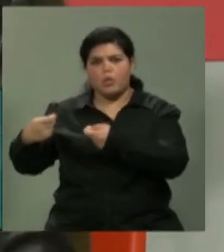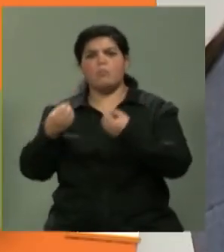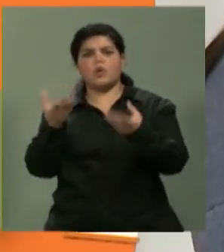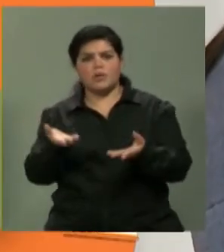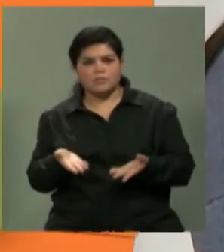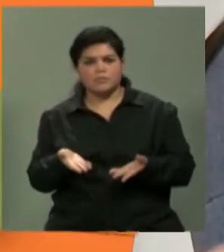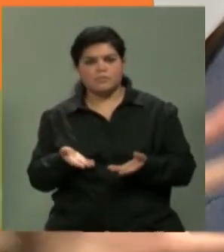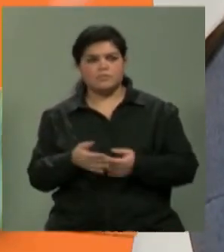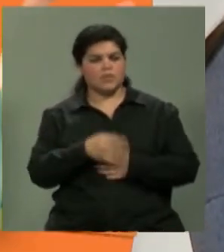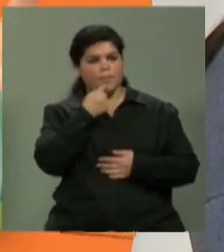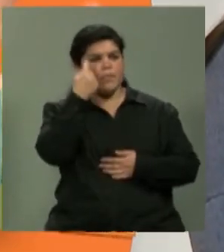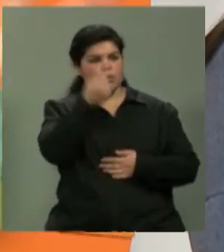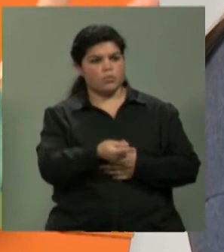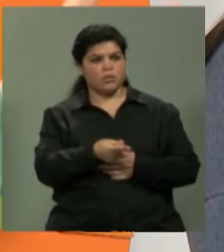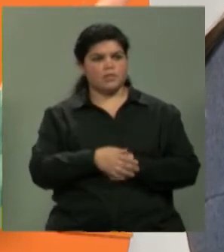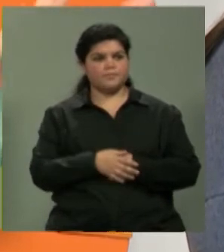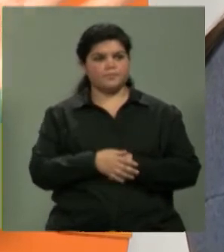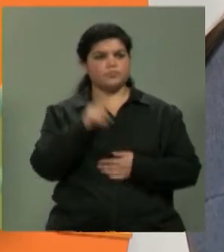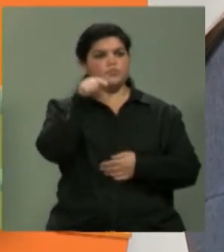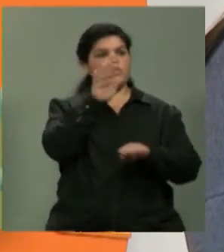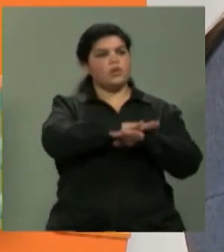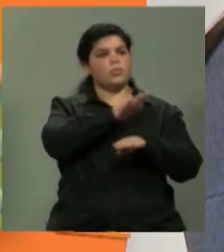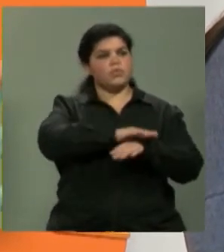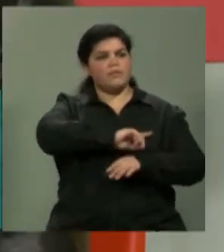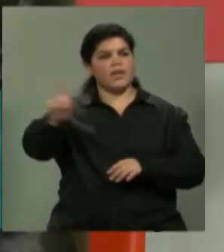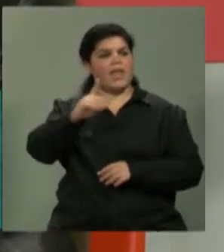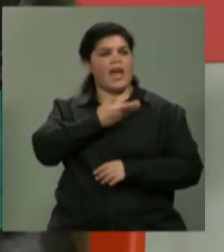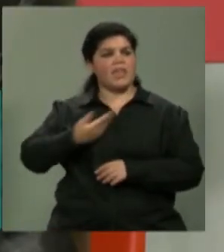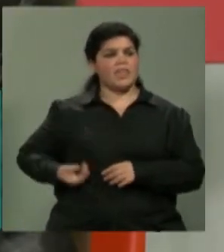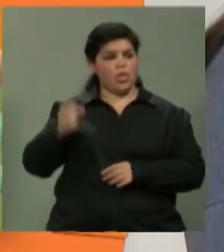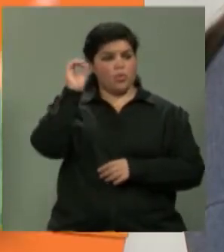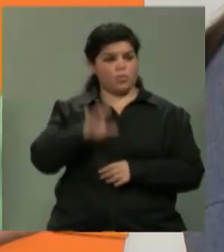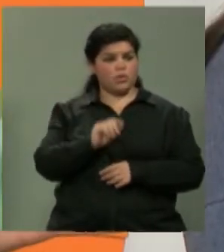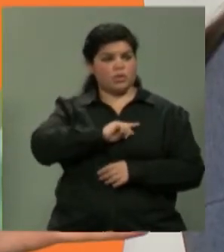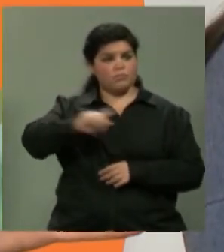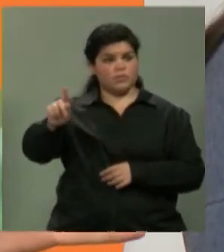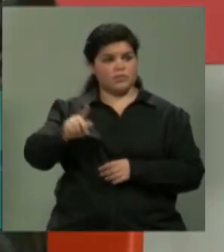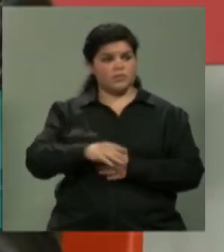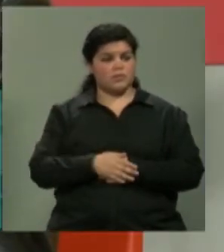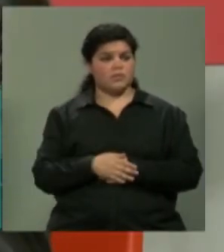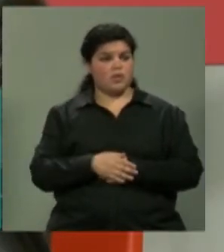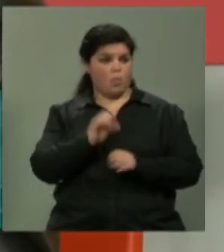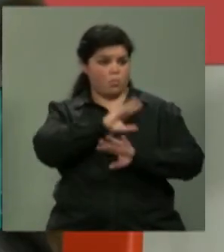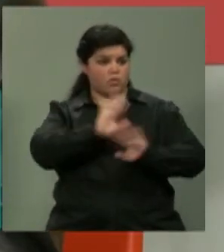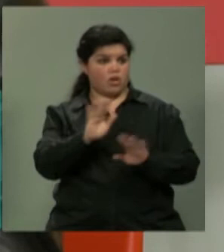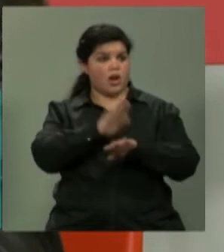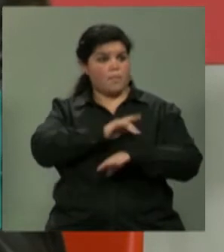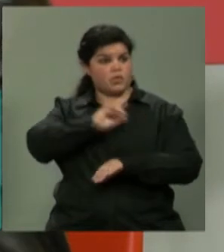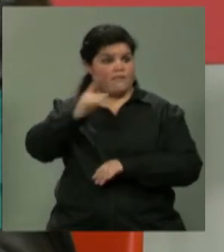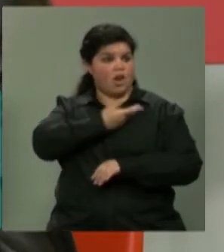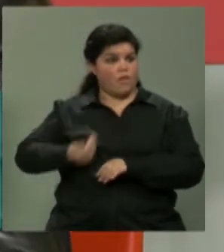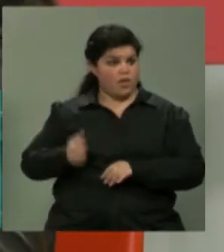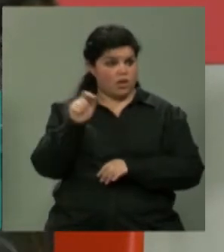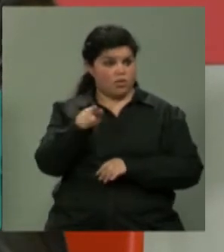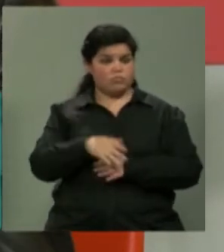pregunta, discúlpame. Vos entonces estás trasladando la responsabilidad únicamente al Estado, ¿sí? No, eso es lo que estoy están diciendo. trasladando la responsabilidad a ver si